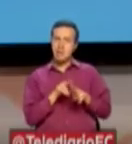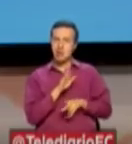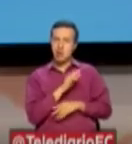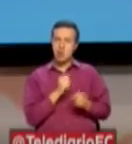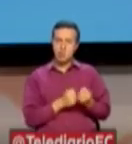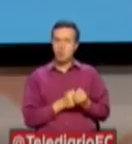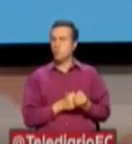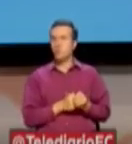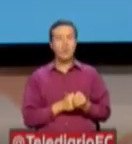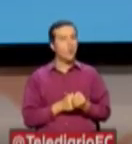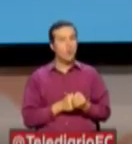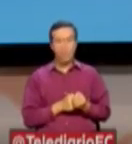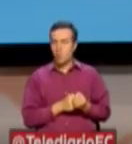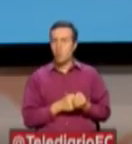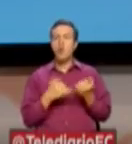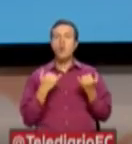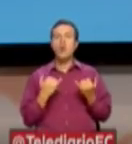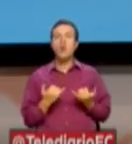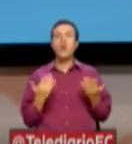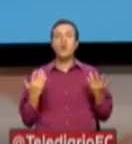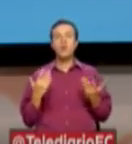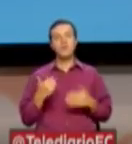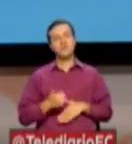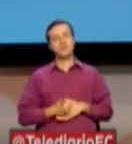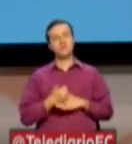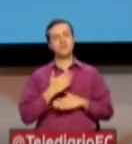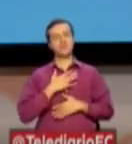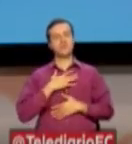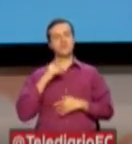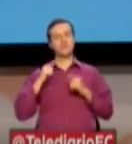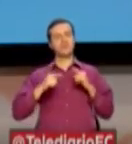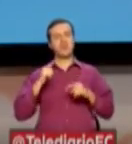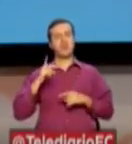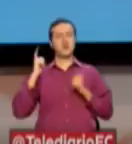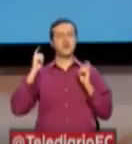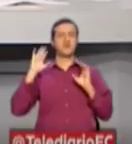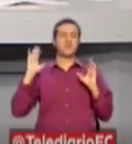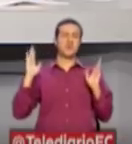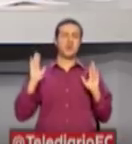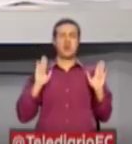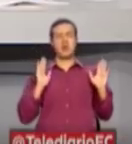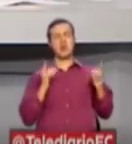puede tener en este caso plenos poderes y cero control